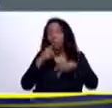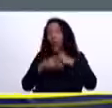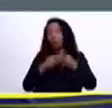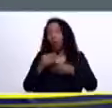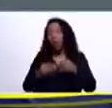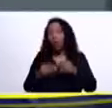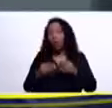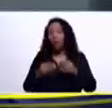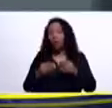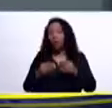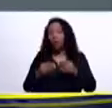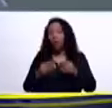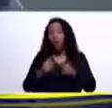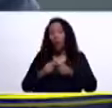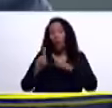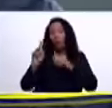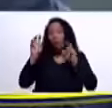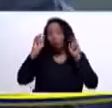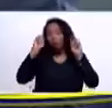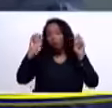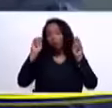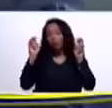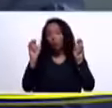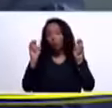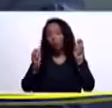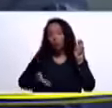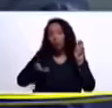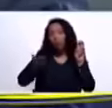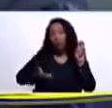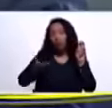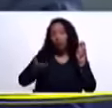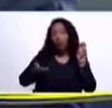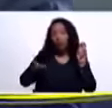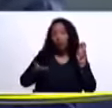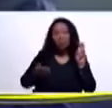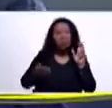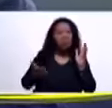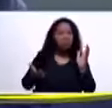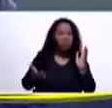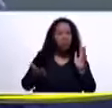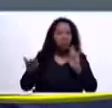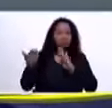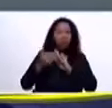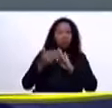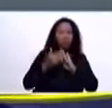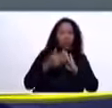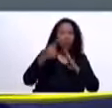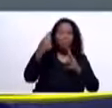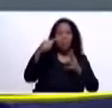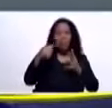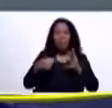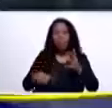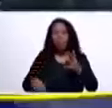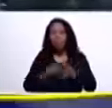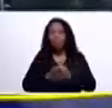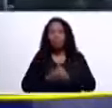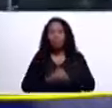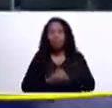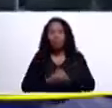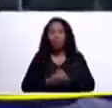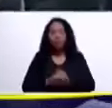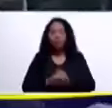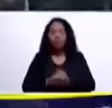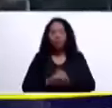acuerdos de Barbados otros temas que tienen que ver con las sanciones, etcétera, etcétera. Es